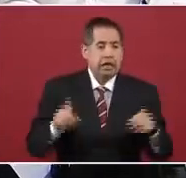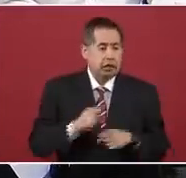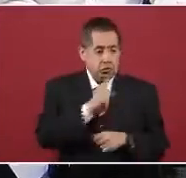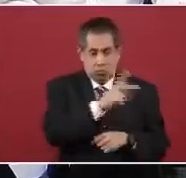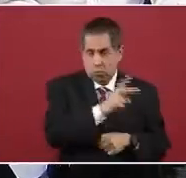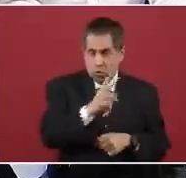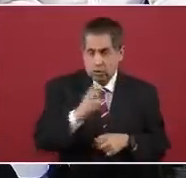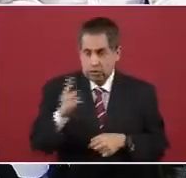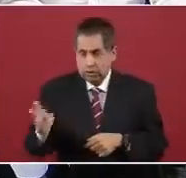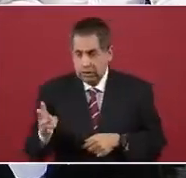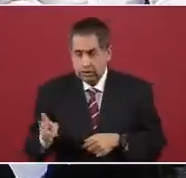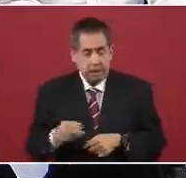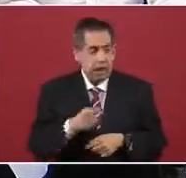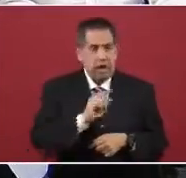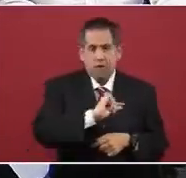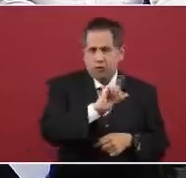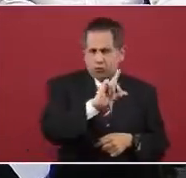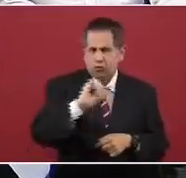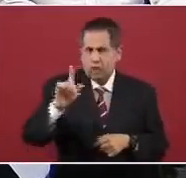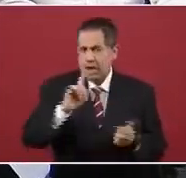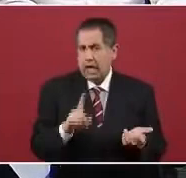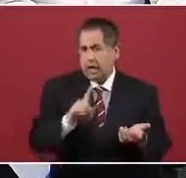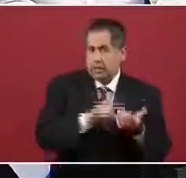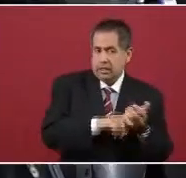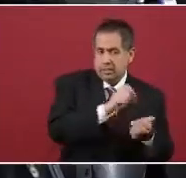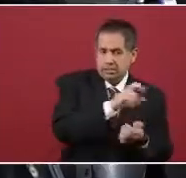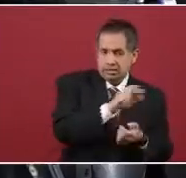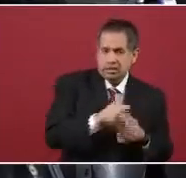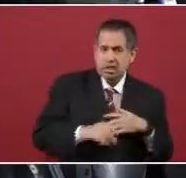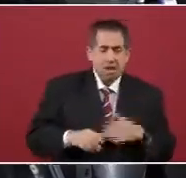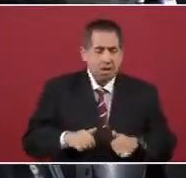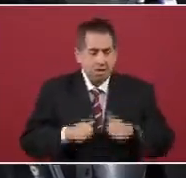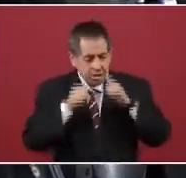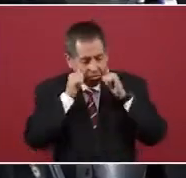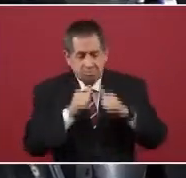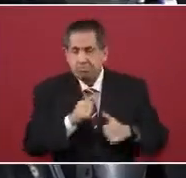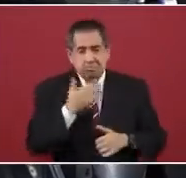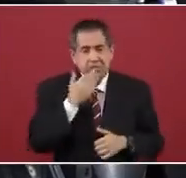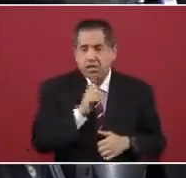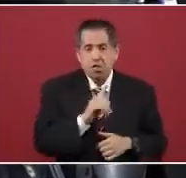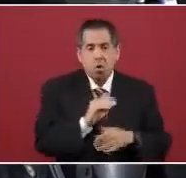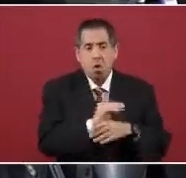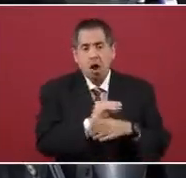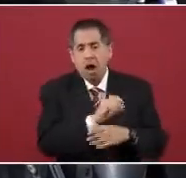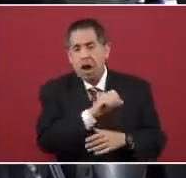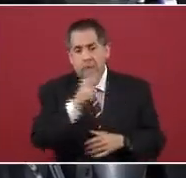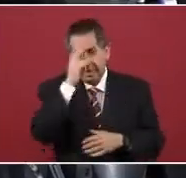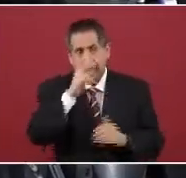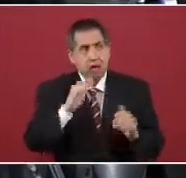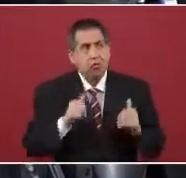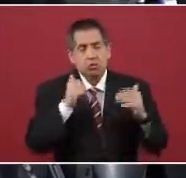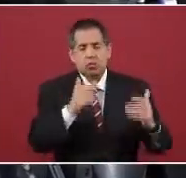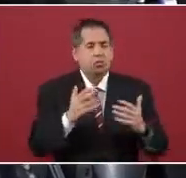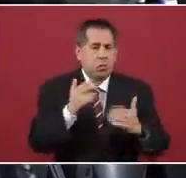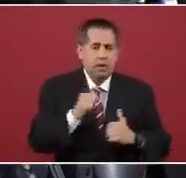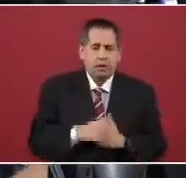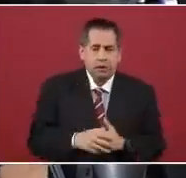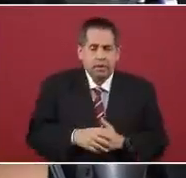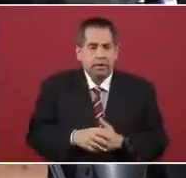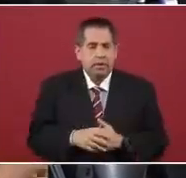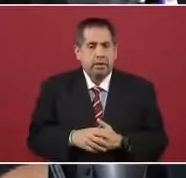esos funcionarios del Servicio Exterior Mexicano desatienden mucho a los mexicanos que están en el exterior.